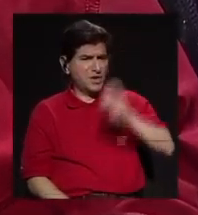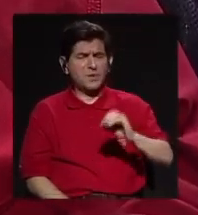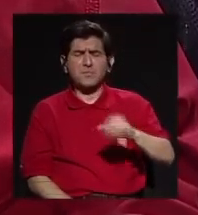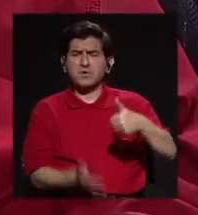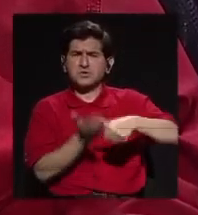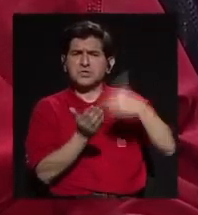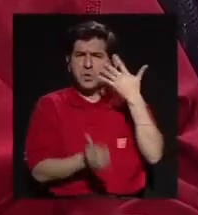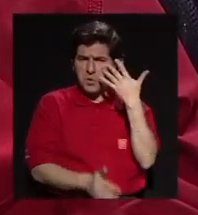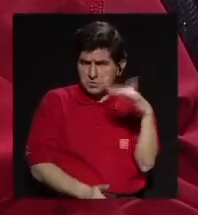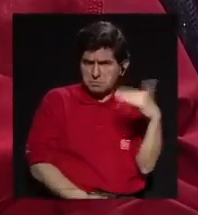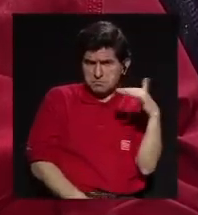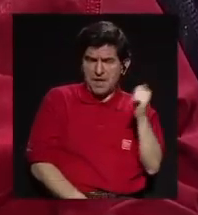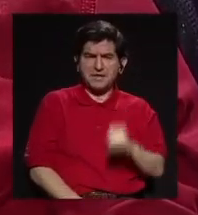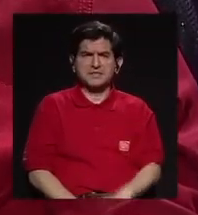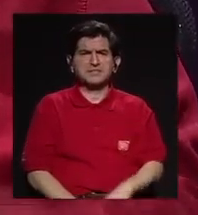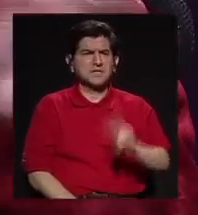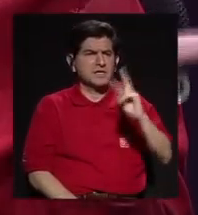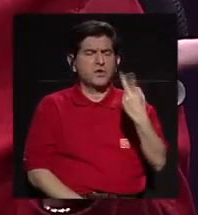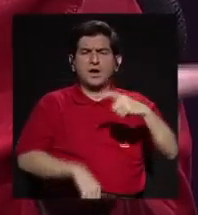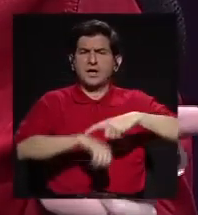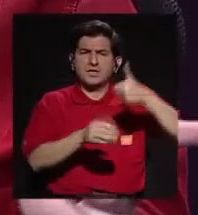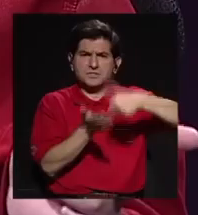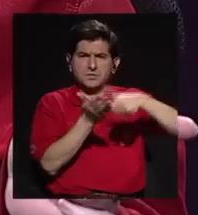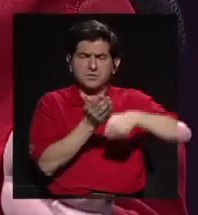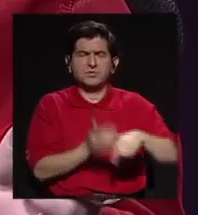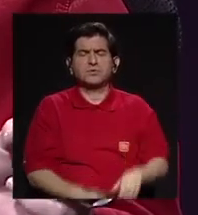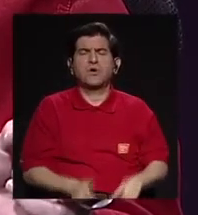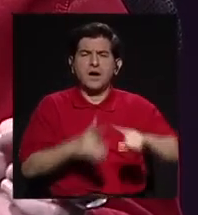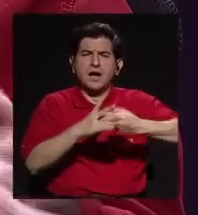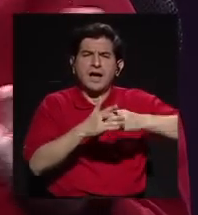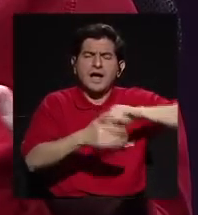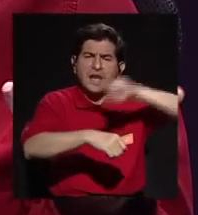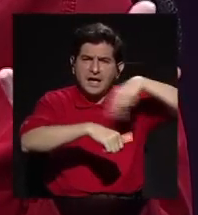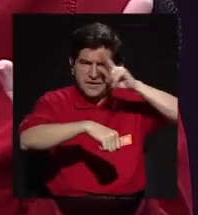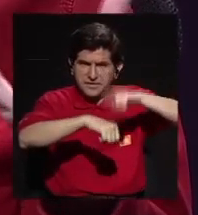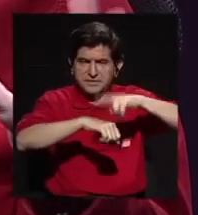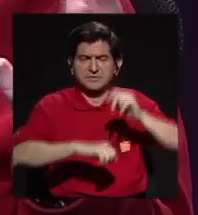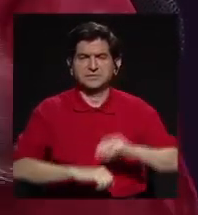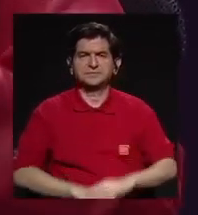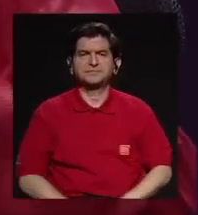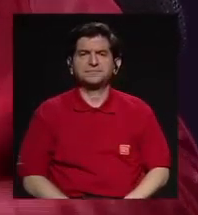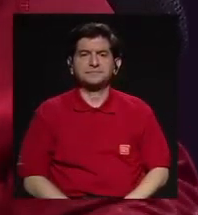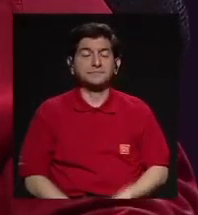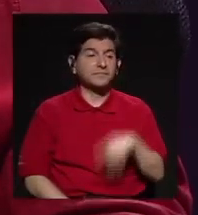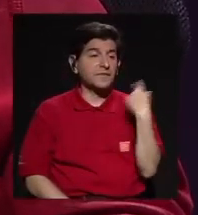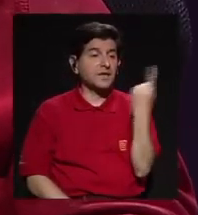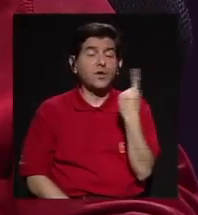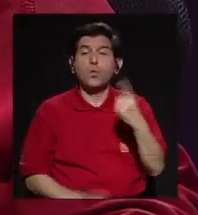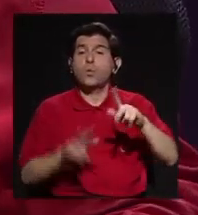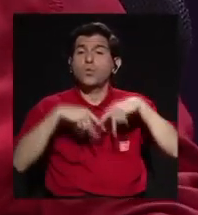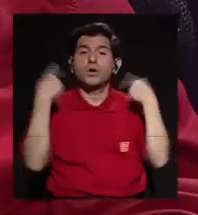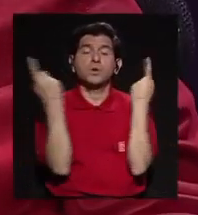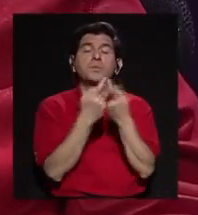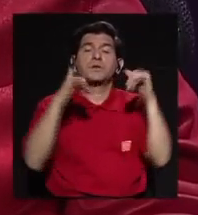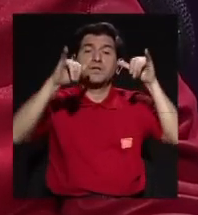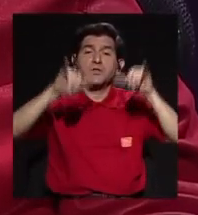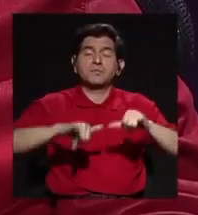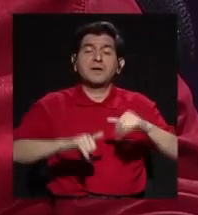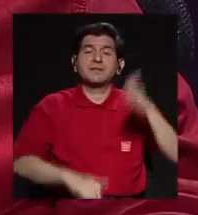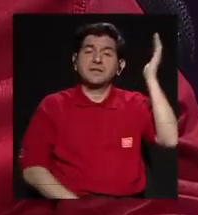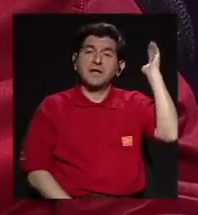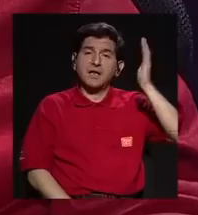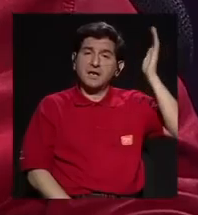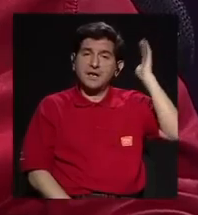muy parecido a segunda ronda, al de Restauración Nacional, resulta que es el único partido que mantiene un